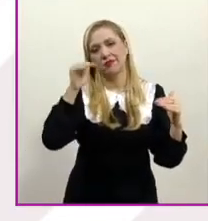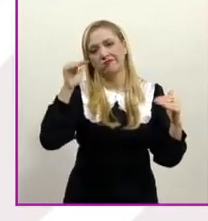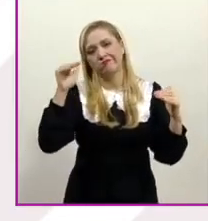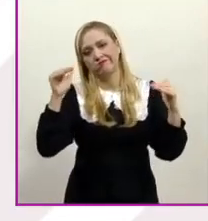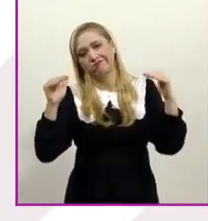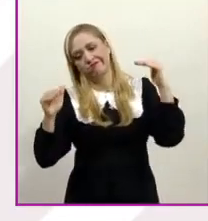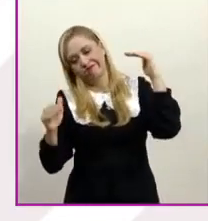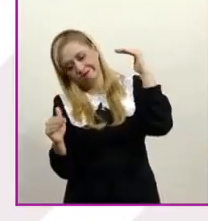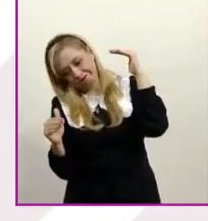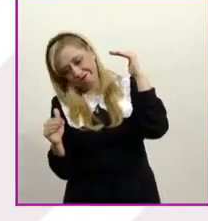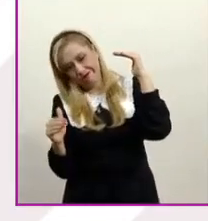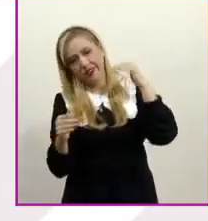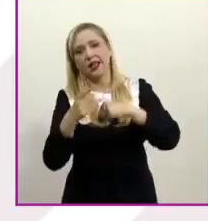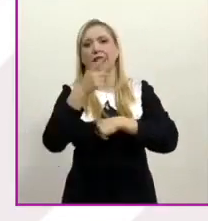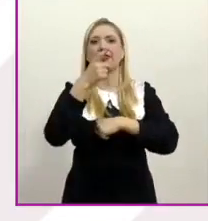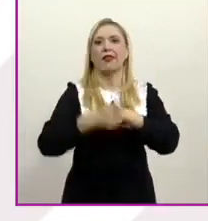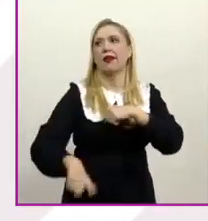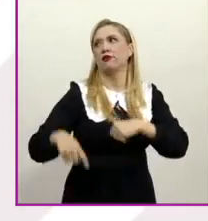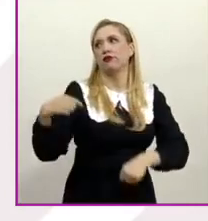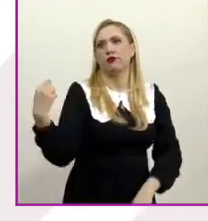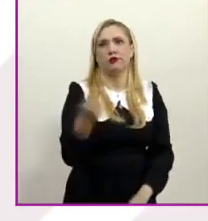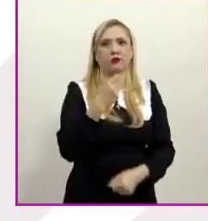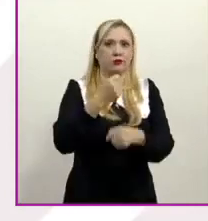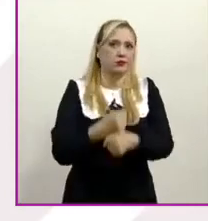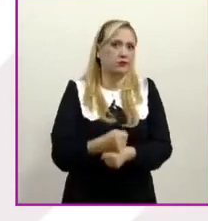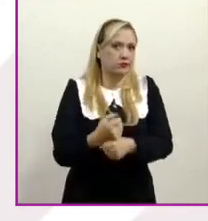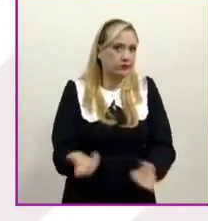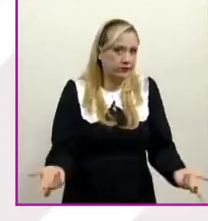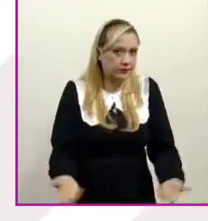que nos hace daño a todos.